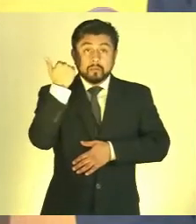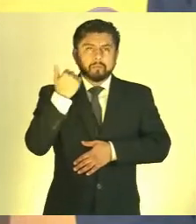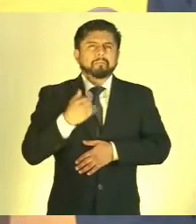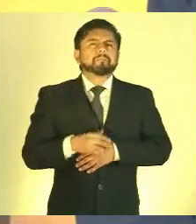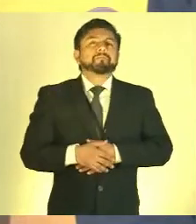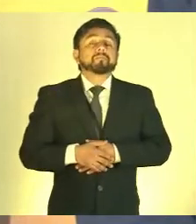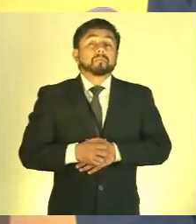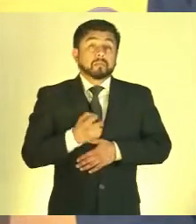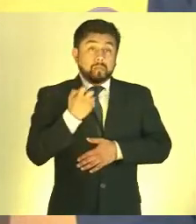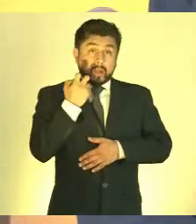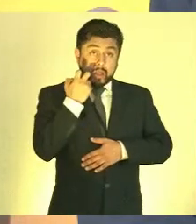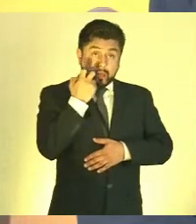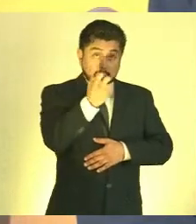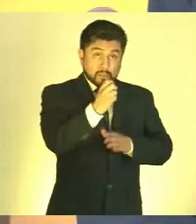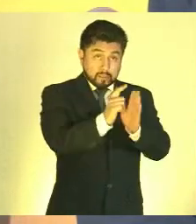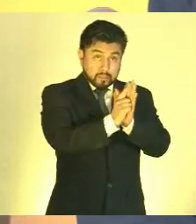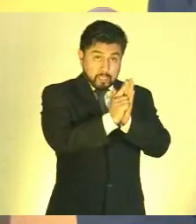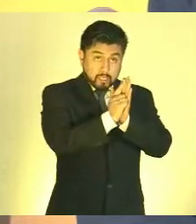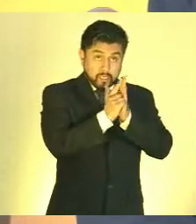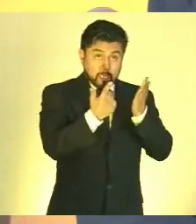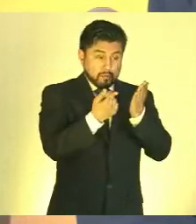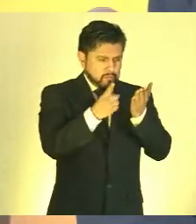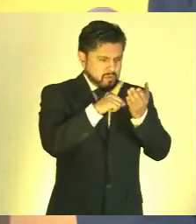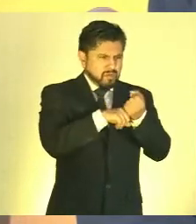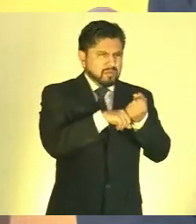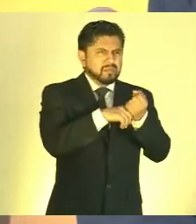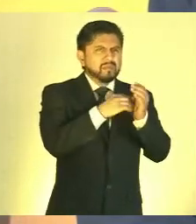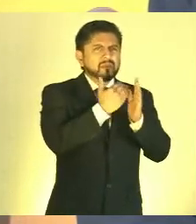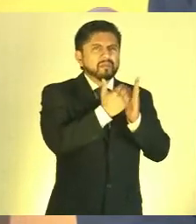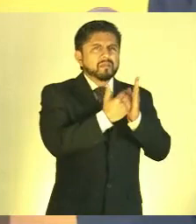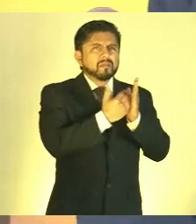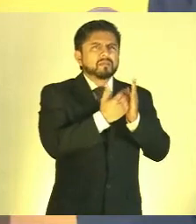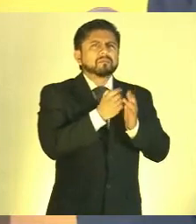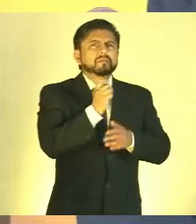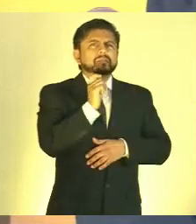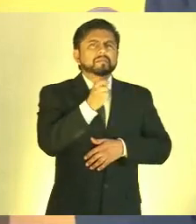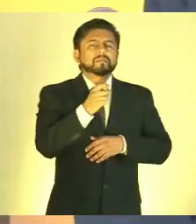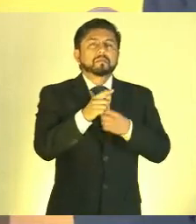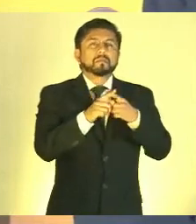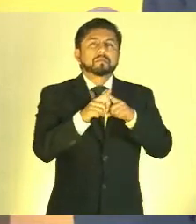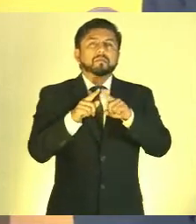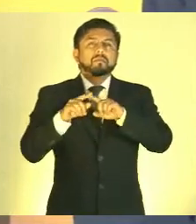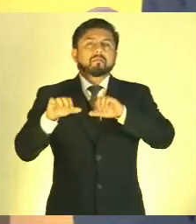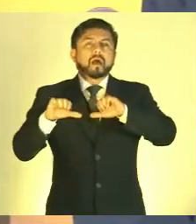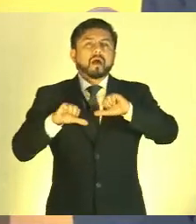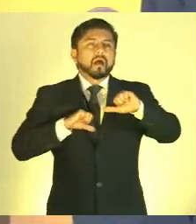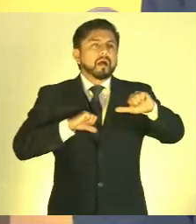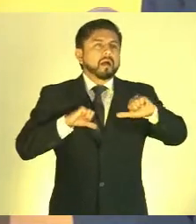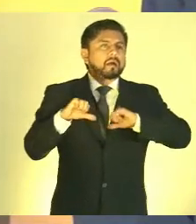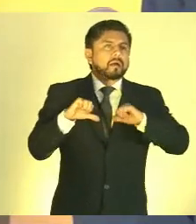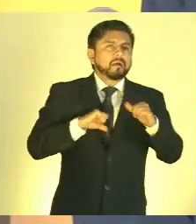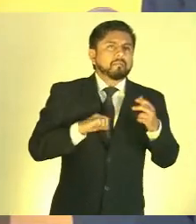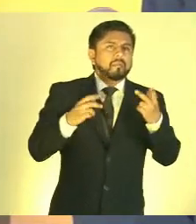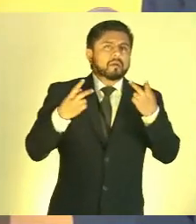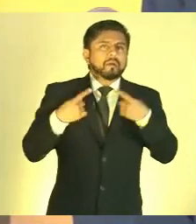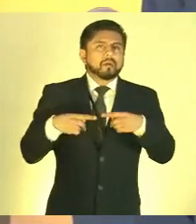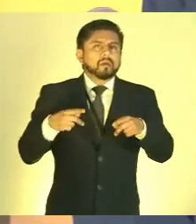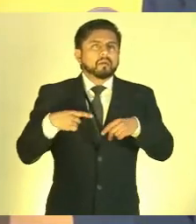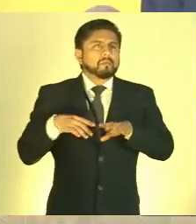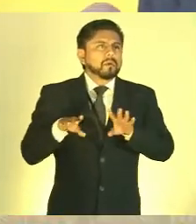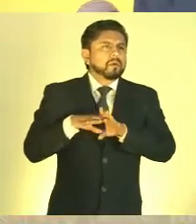que esta novela es prácticamente una novela de aventuras. Es de aventuras porque es la aventura